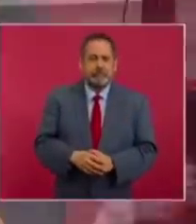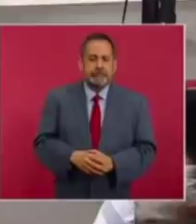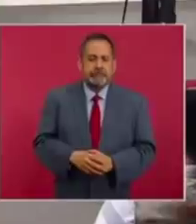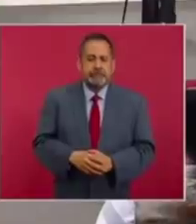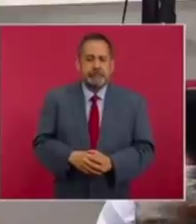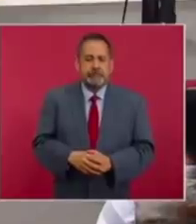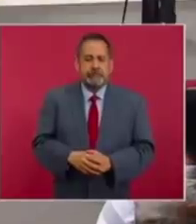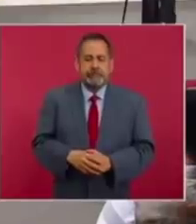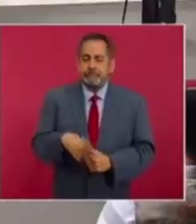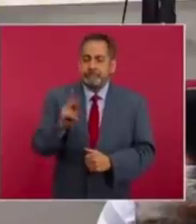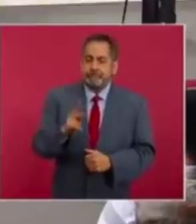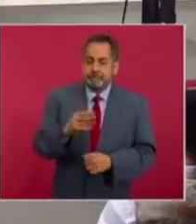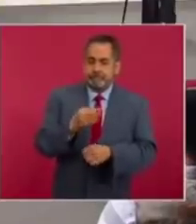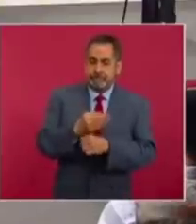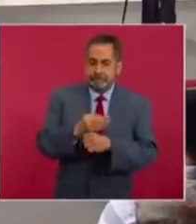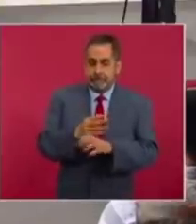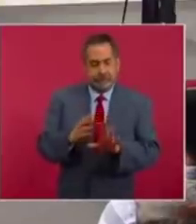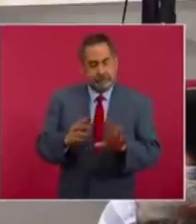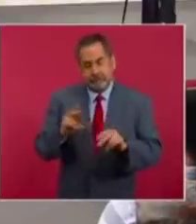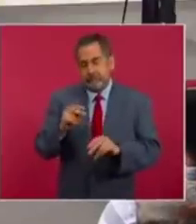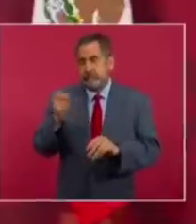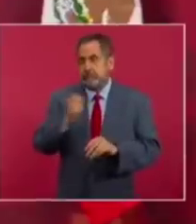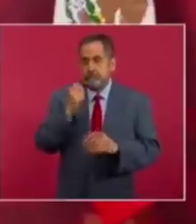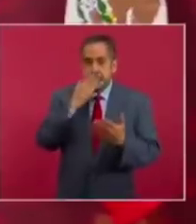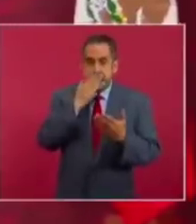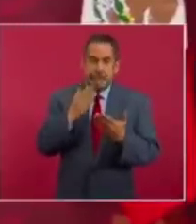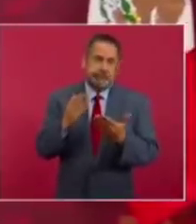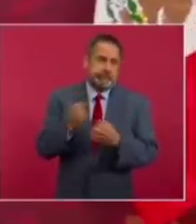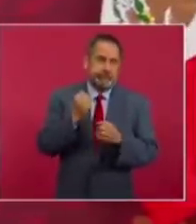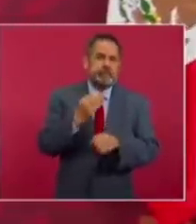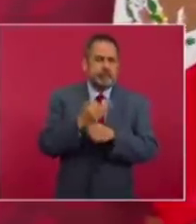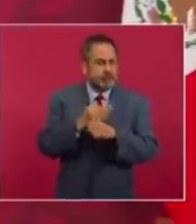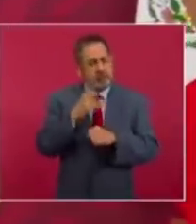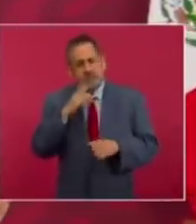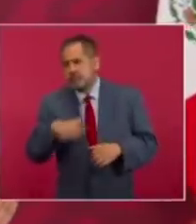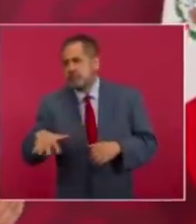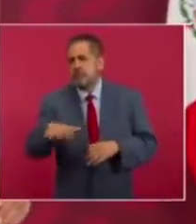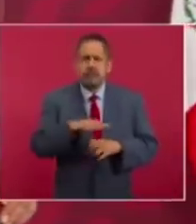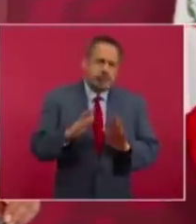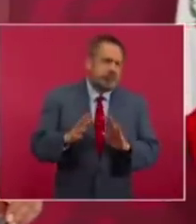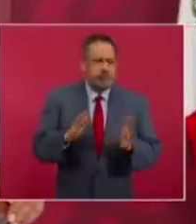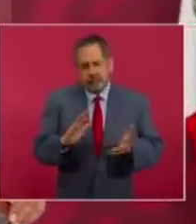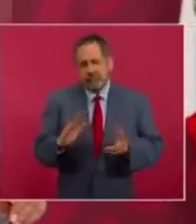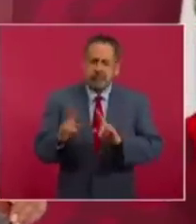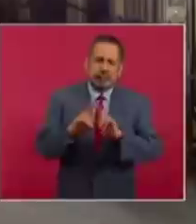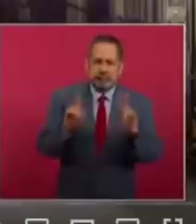Pero eso no sucede en México, afortunadamente. Todo va en paz y así va a seguir.